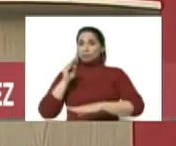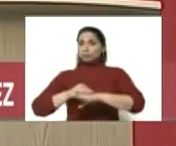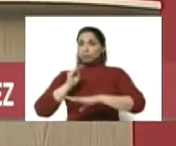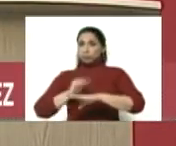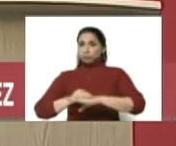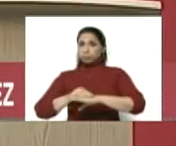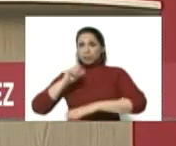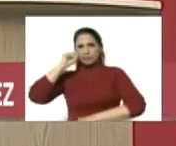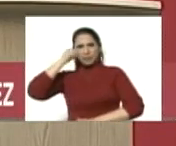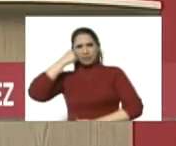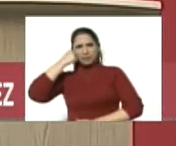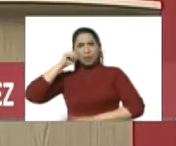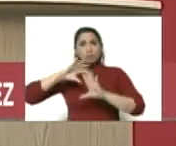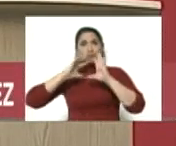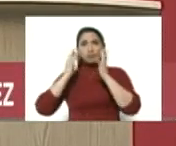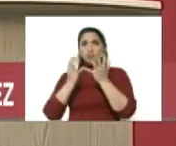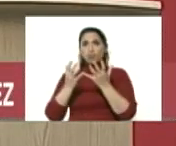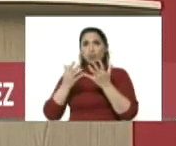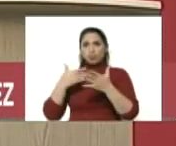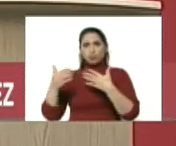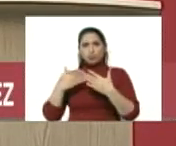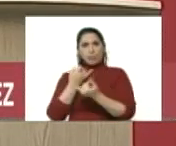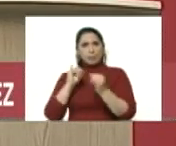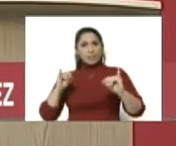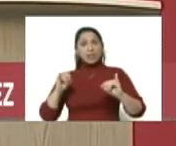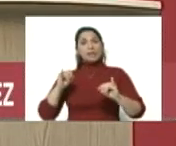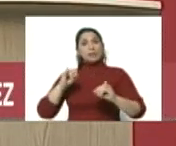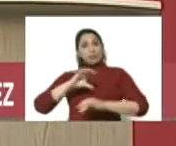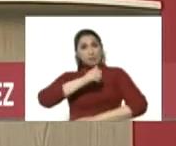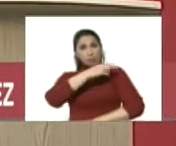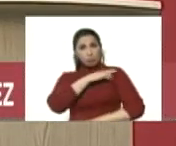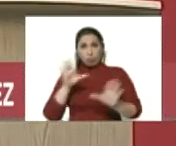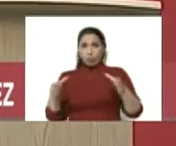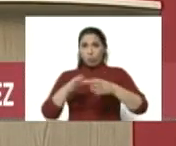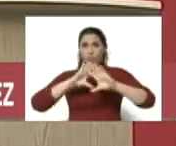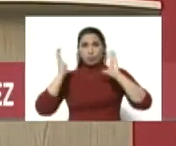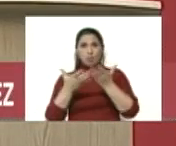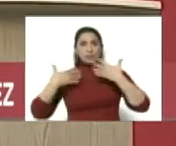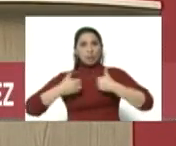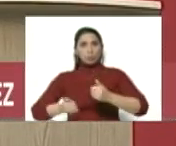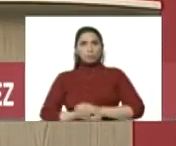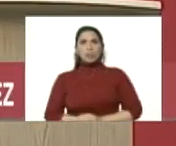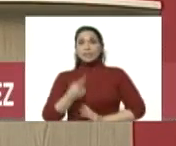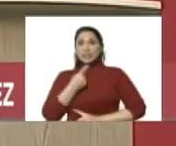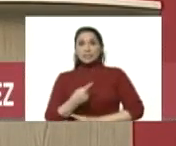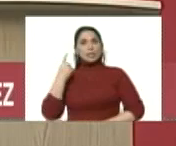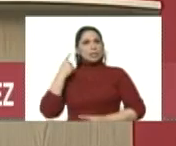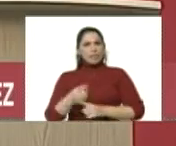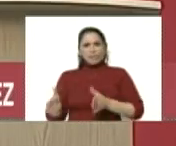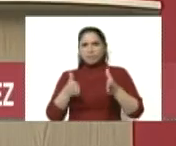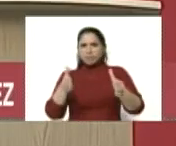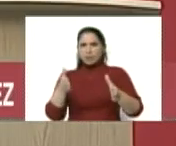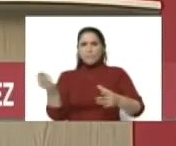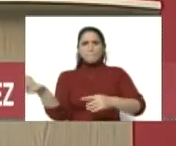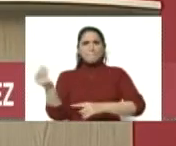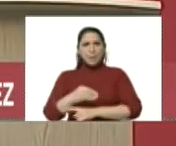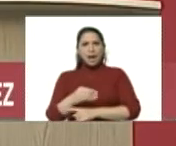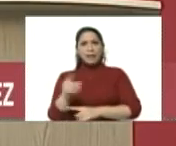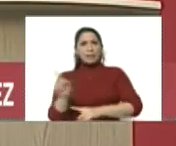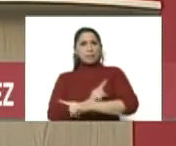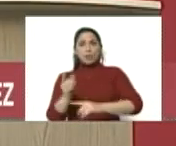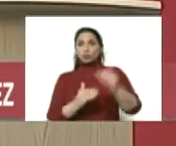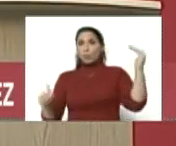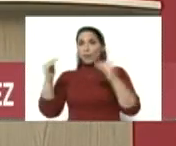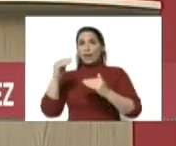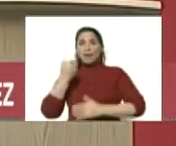El mundo es interdependiente. Por eso el director de la Organización Mundial de la Salud dice que la vía más eficaz para superar